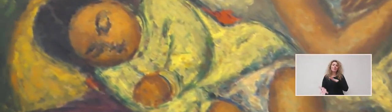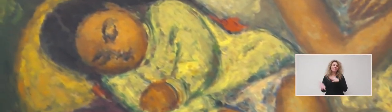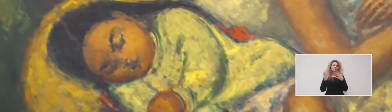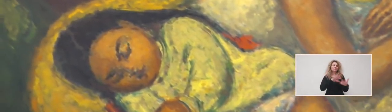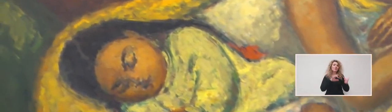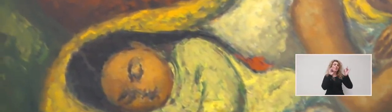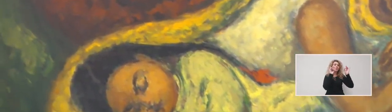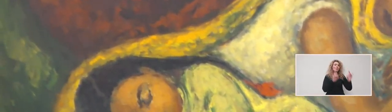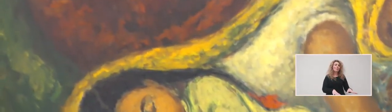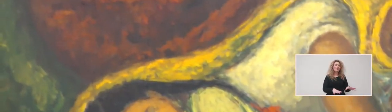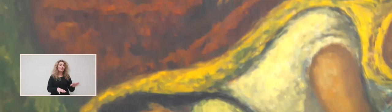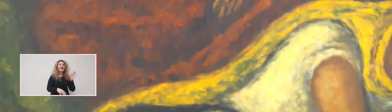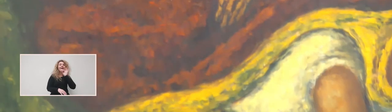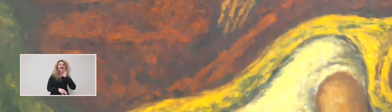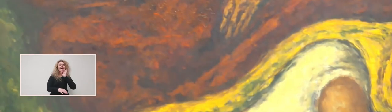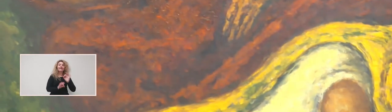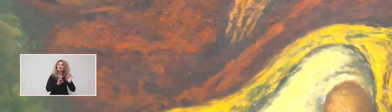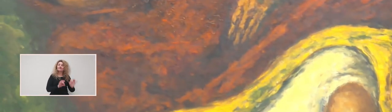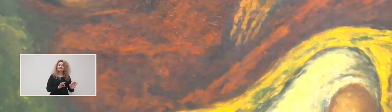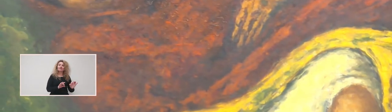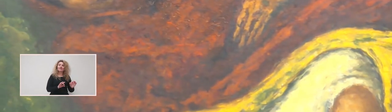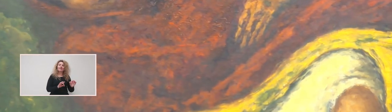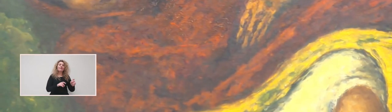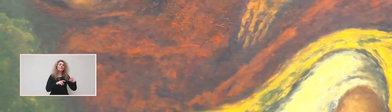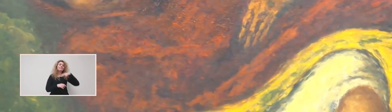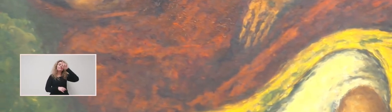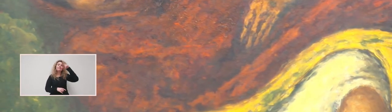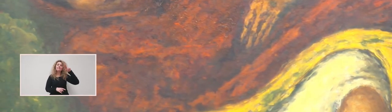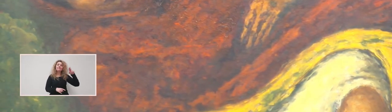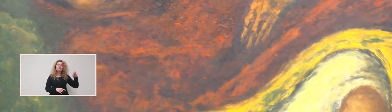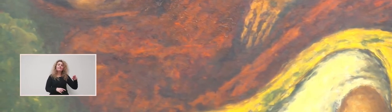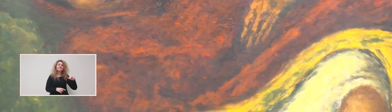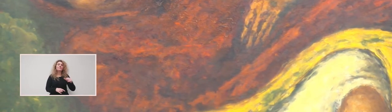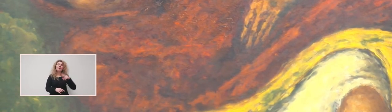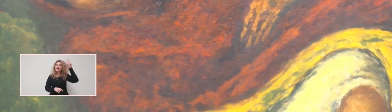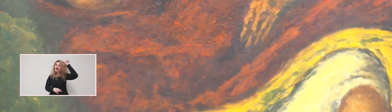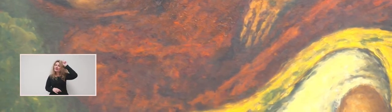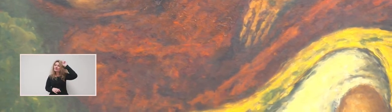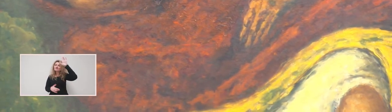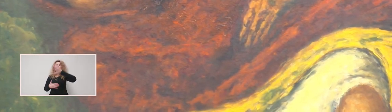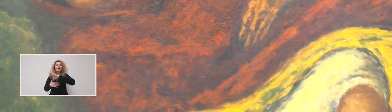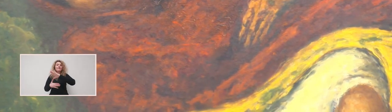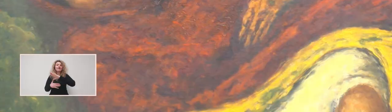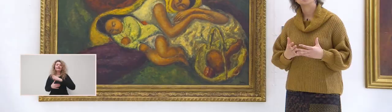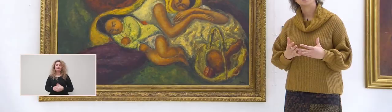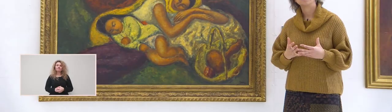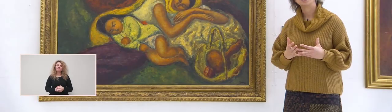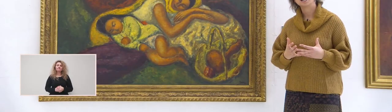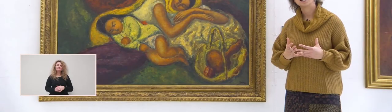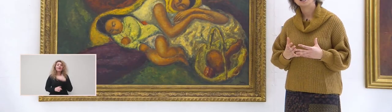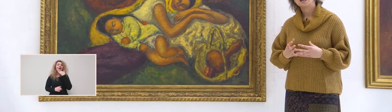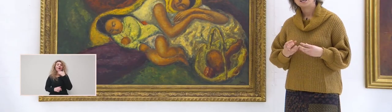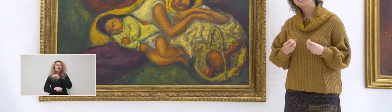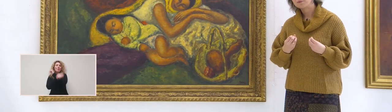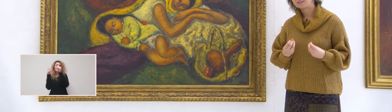pintura de indixenismo americano. De alguna maneira ve tamén na cultura indígena